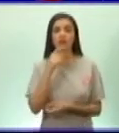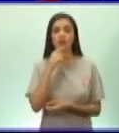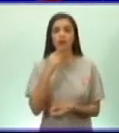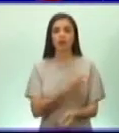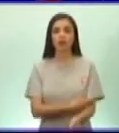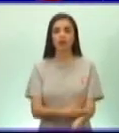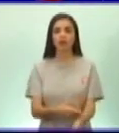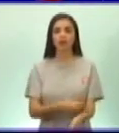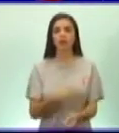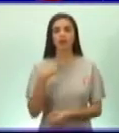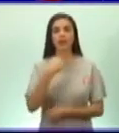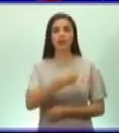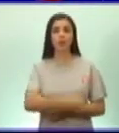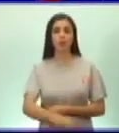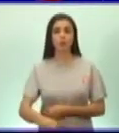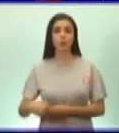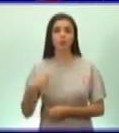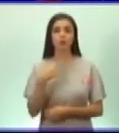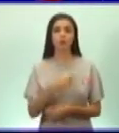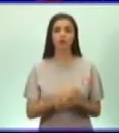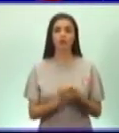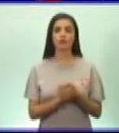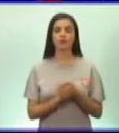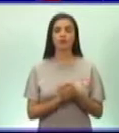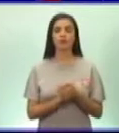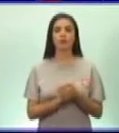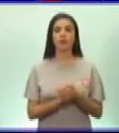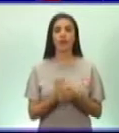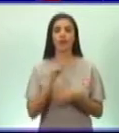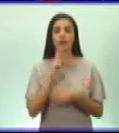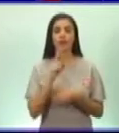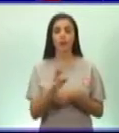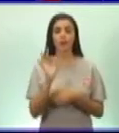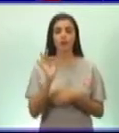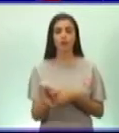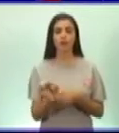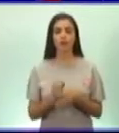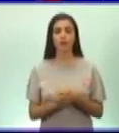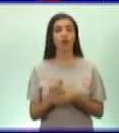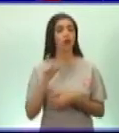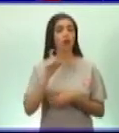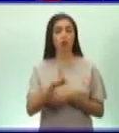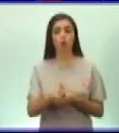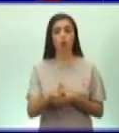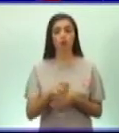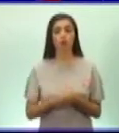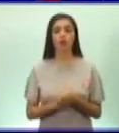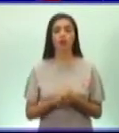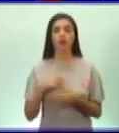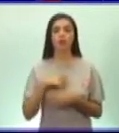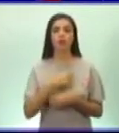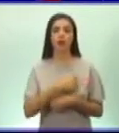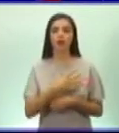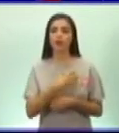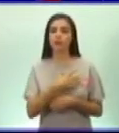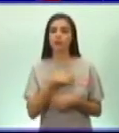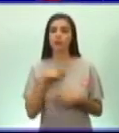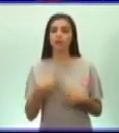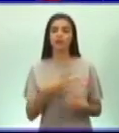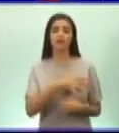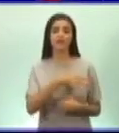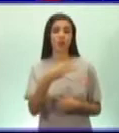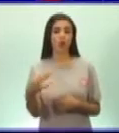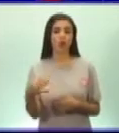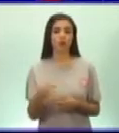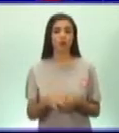circulante. Una respuesta verdadera. Y la última: el sistema cardiovascular está desconectado del resto